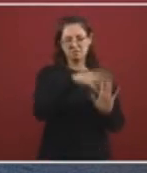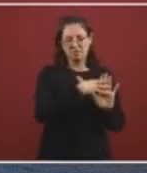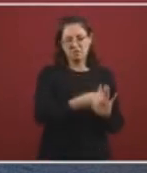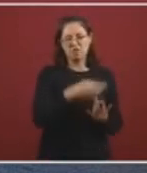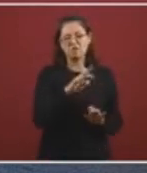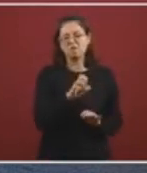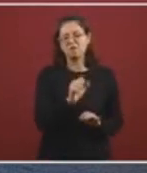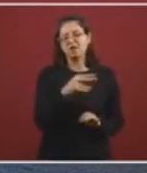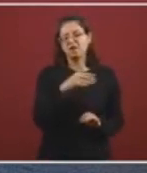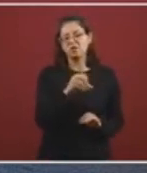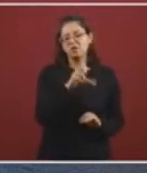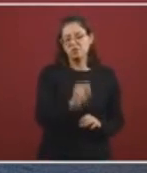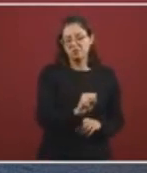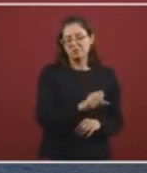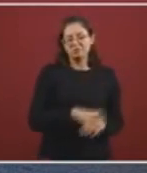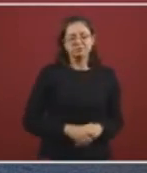Antier